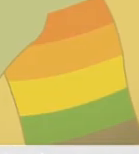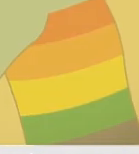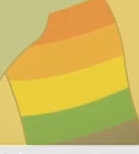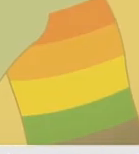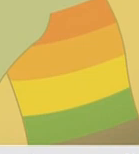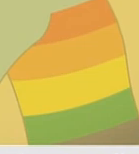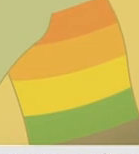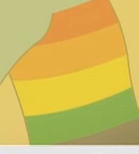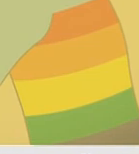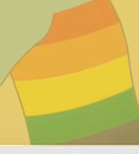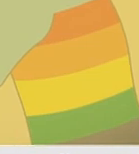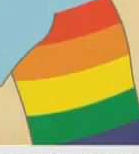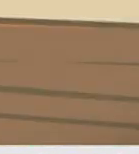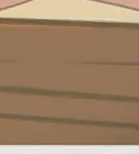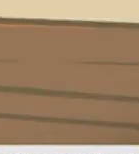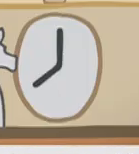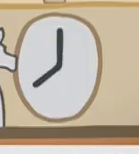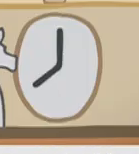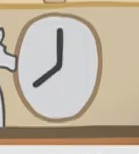Lejos a las aglomeraciones.